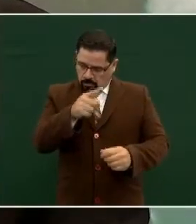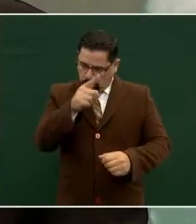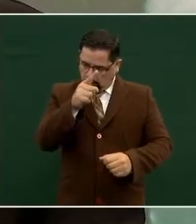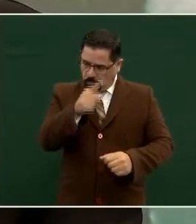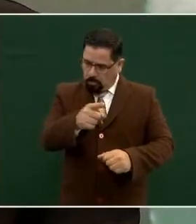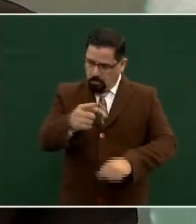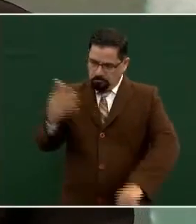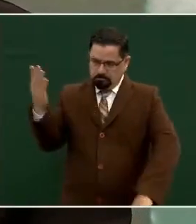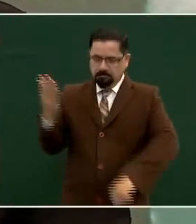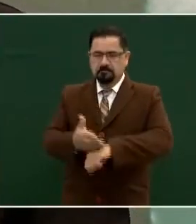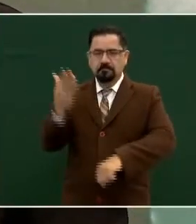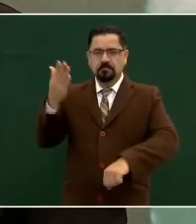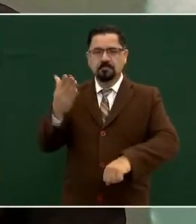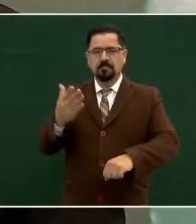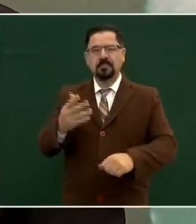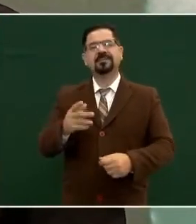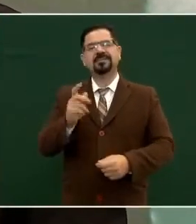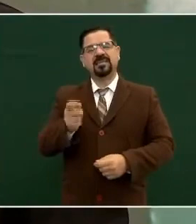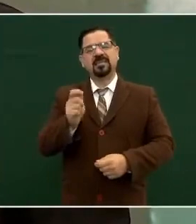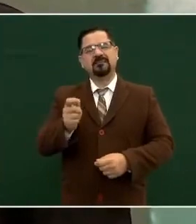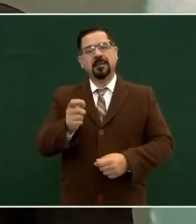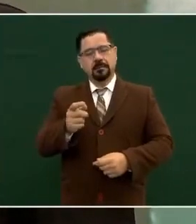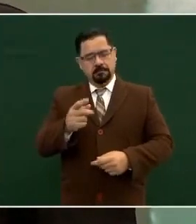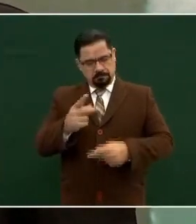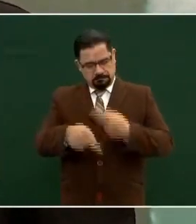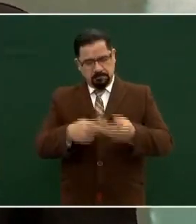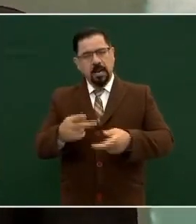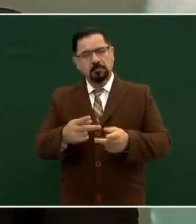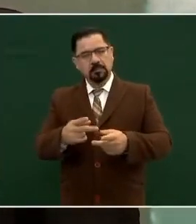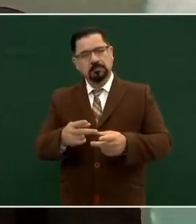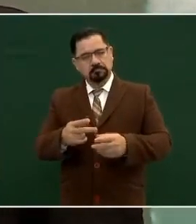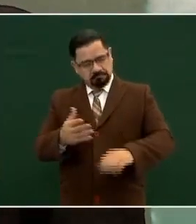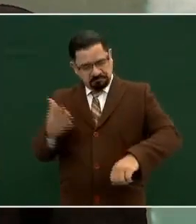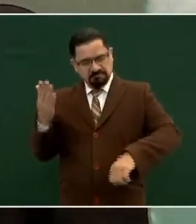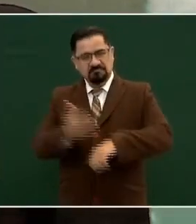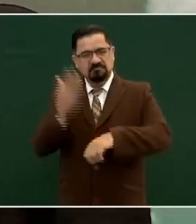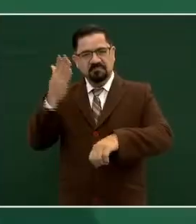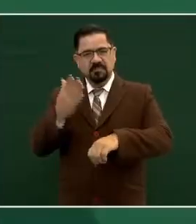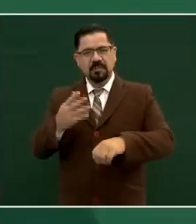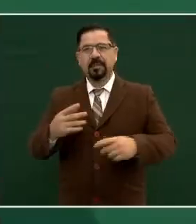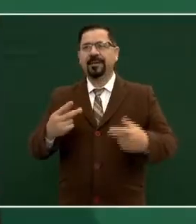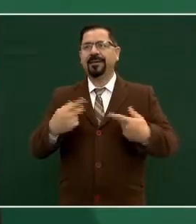O sea, no hay impunidad. Cero impunidad.